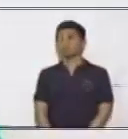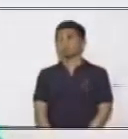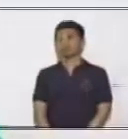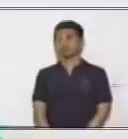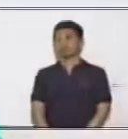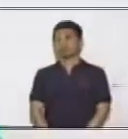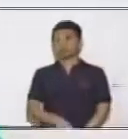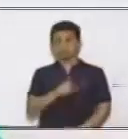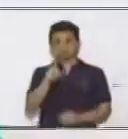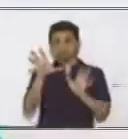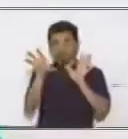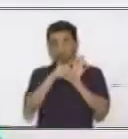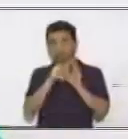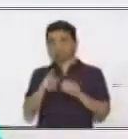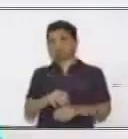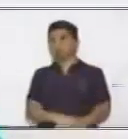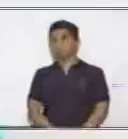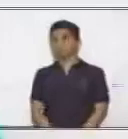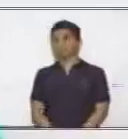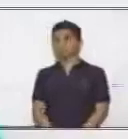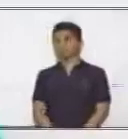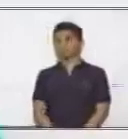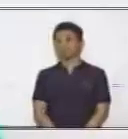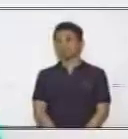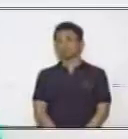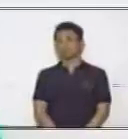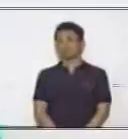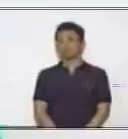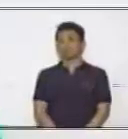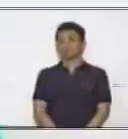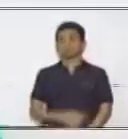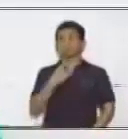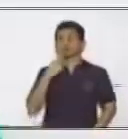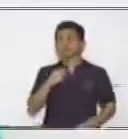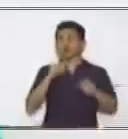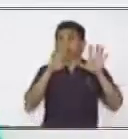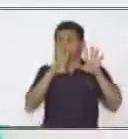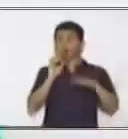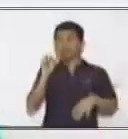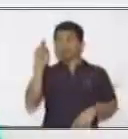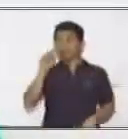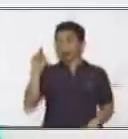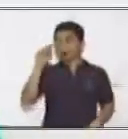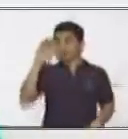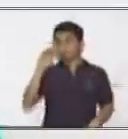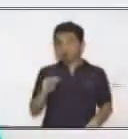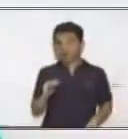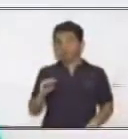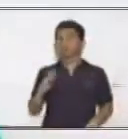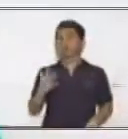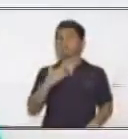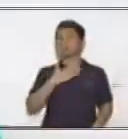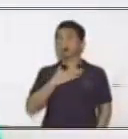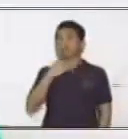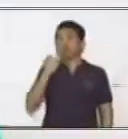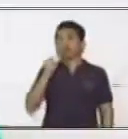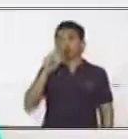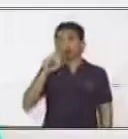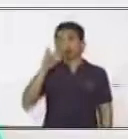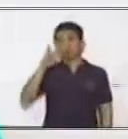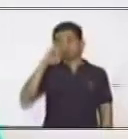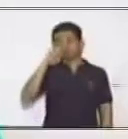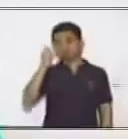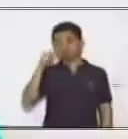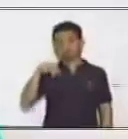Acutángulo. Cuando sus ángulos miden menos que 90 grados. Ese es otro tipo de